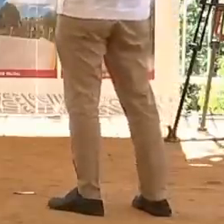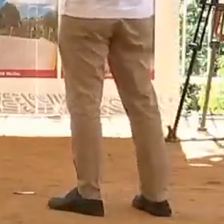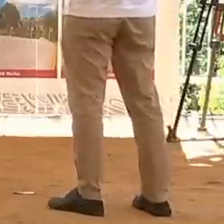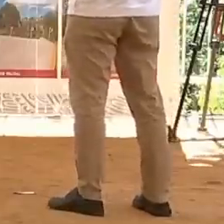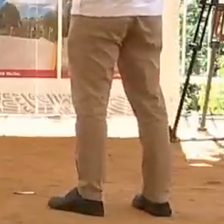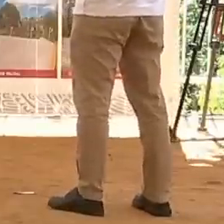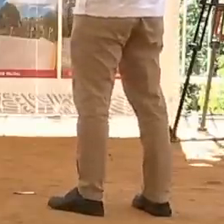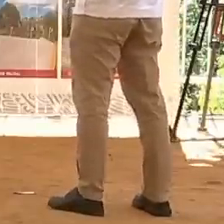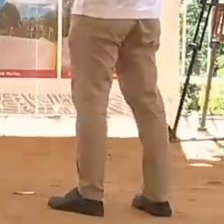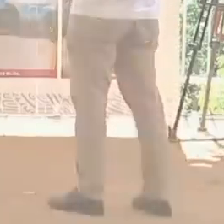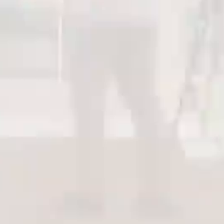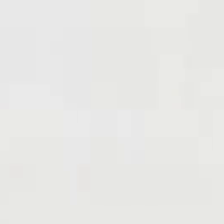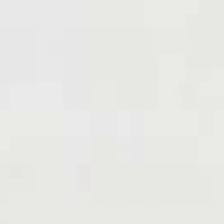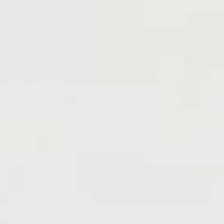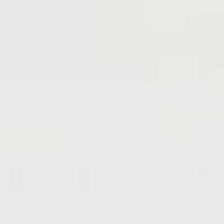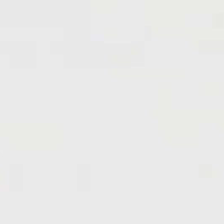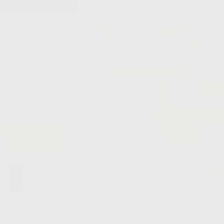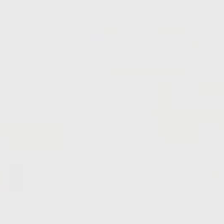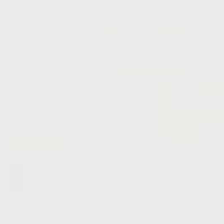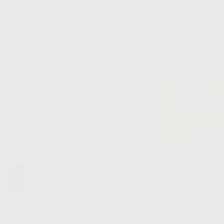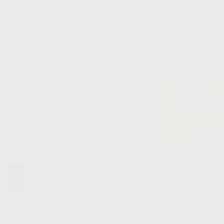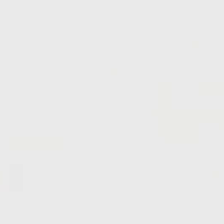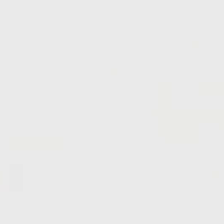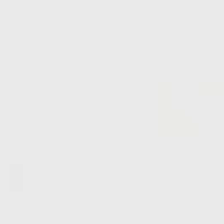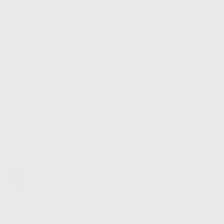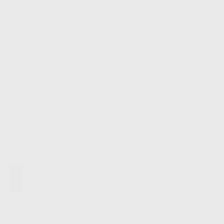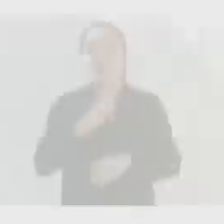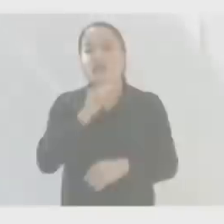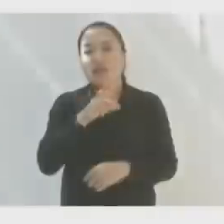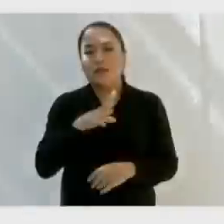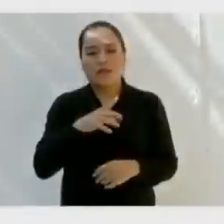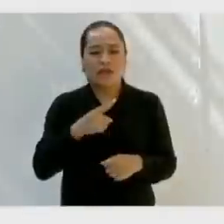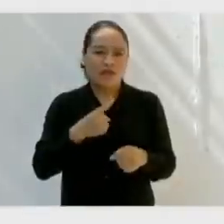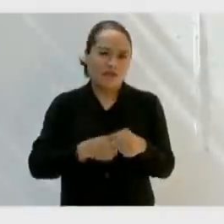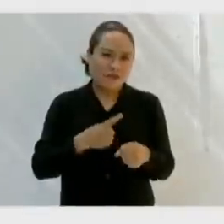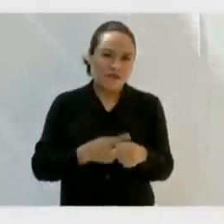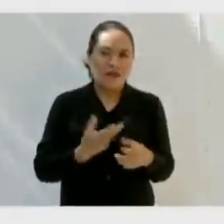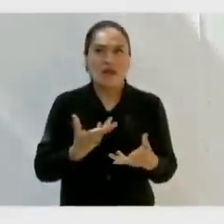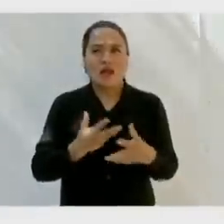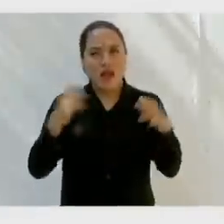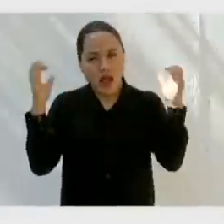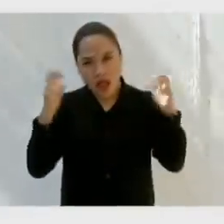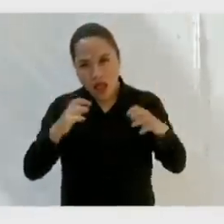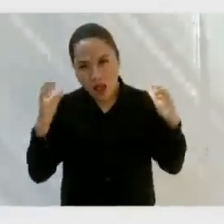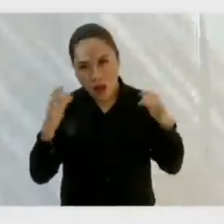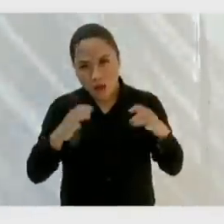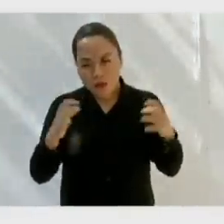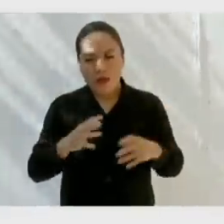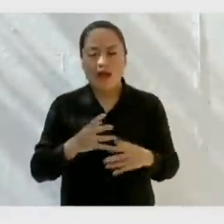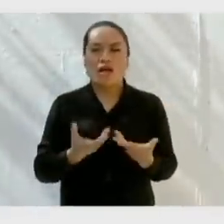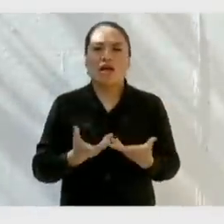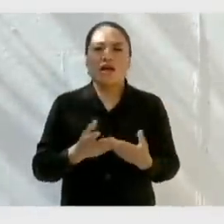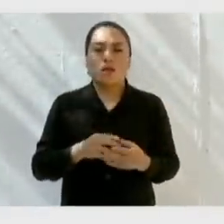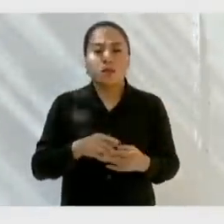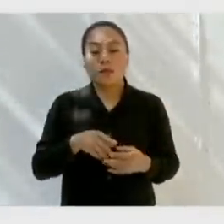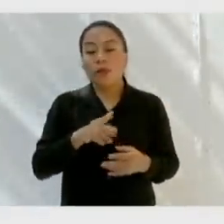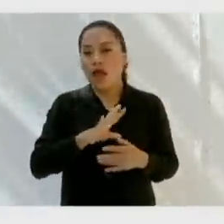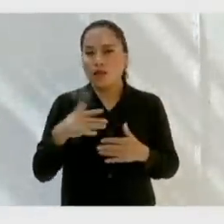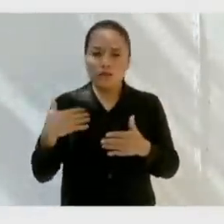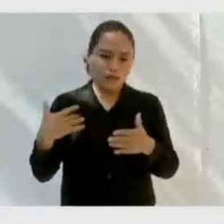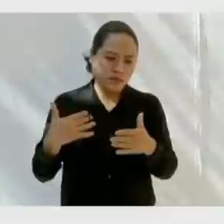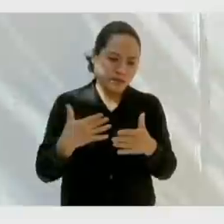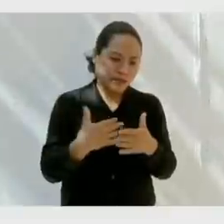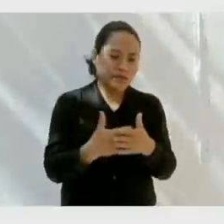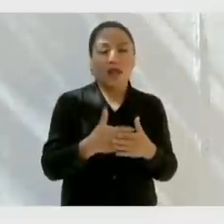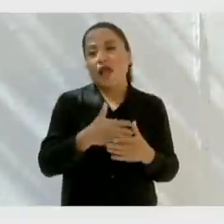importantemente. Les tocó, además de pandemia, temporada de lluvias, pero finalmente se terminó